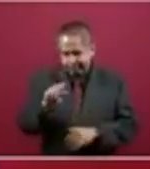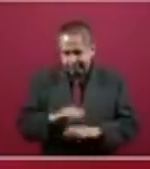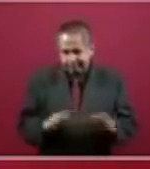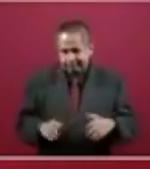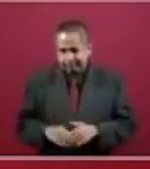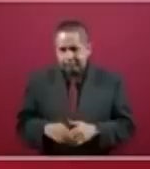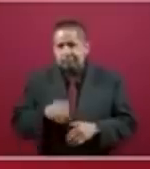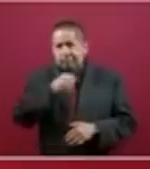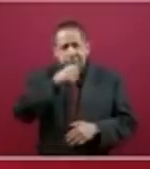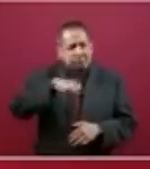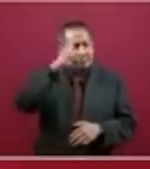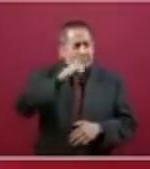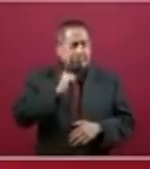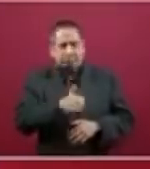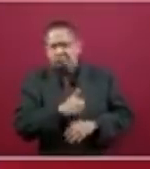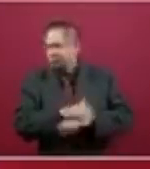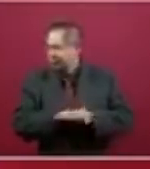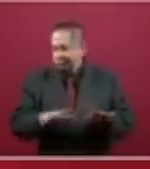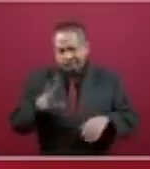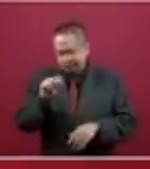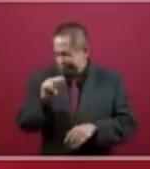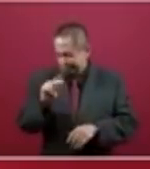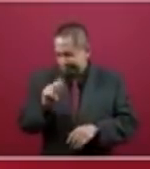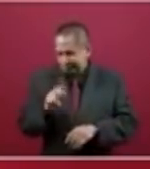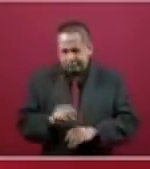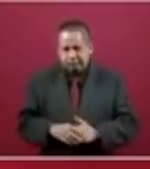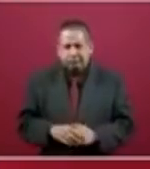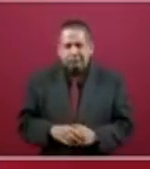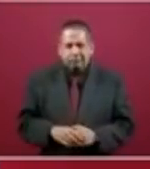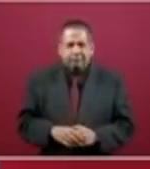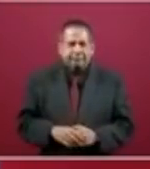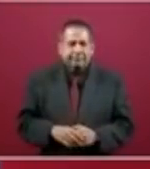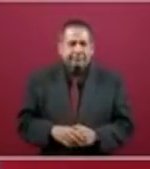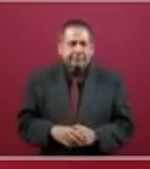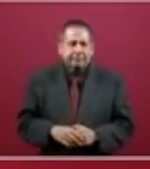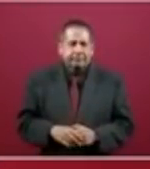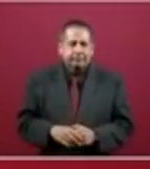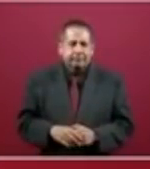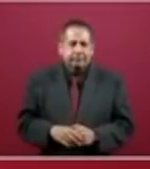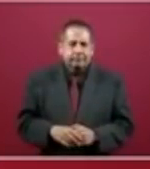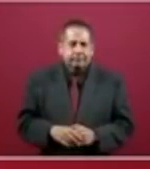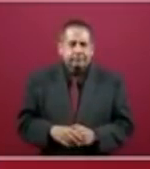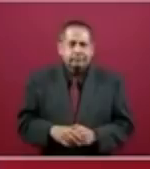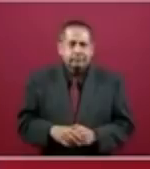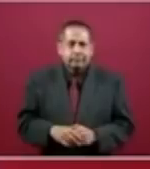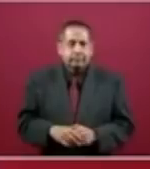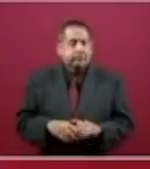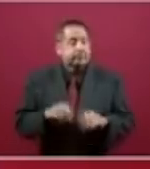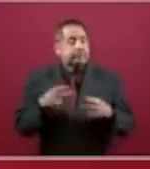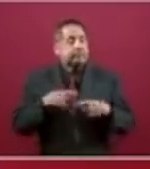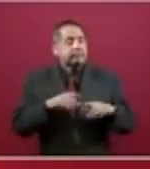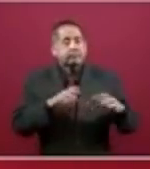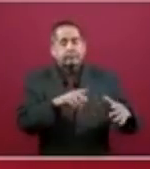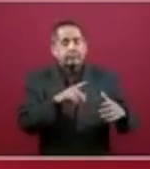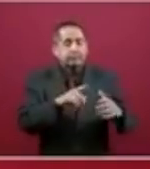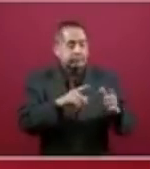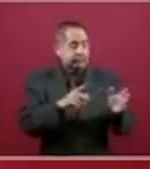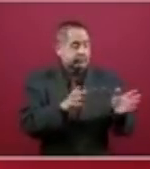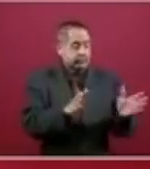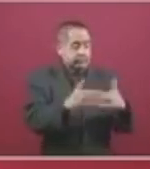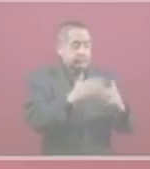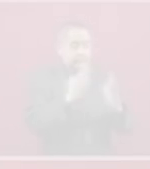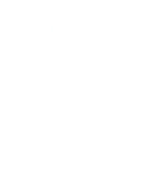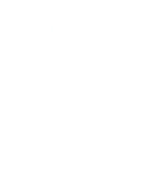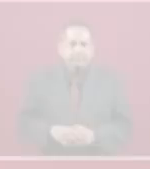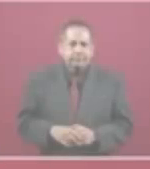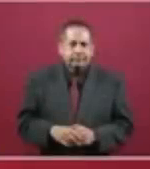ni a los ancianos. El jefe del Ejecutivo indicó que en relación con los refugios lo que se busca es que el Estado se ocupe y cumpla con la